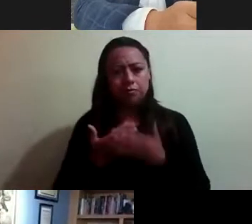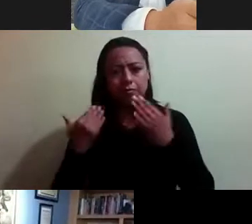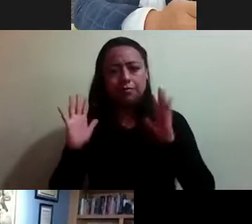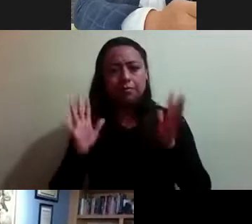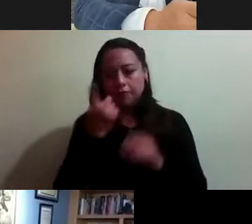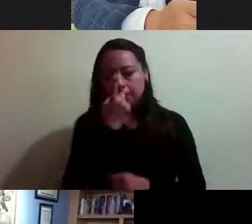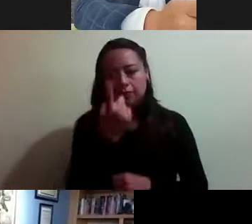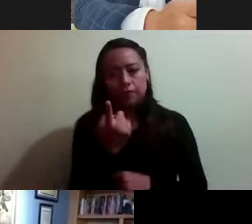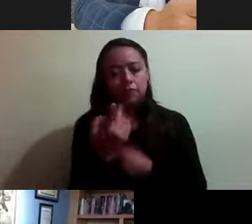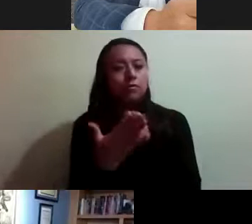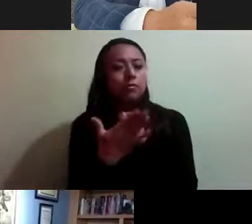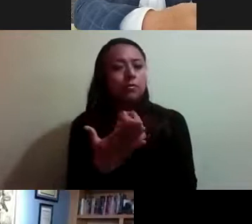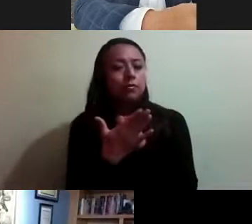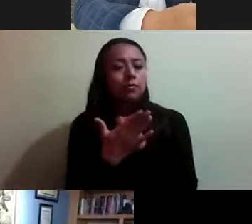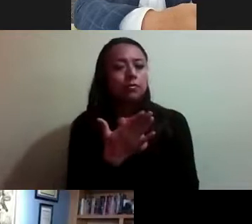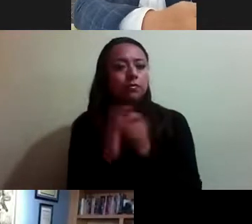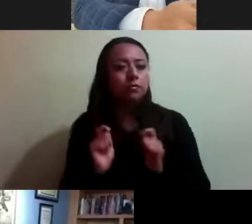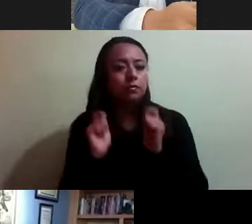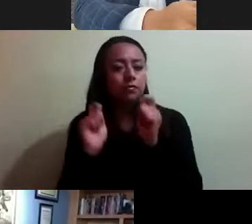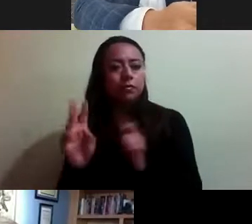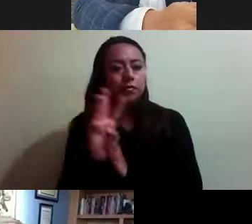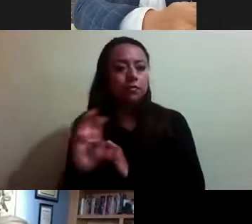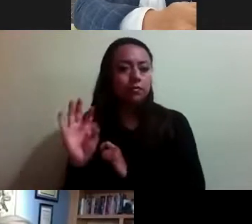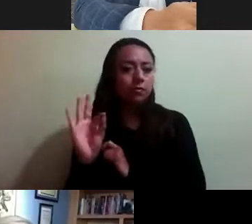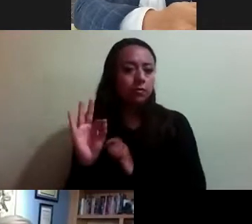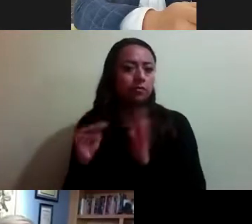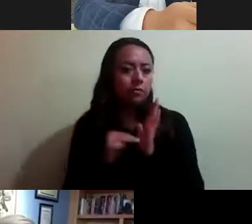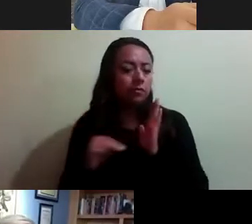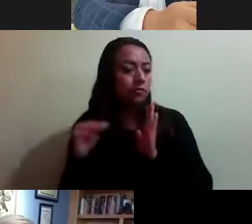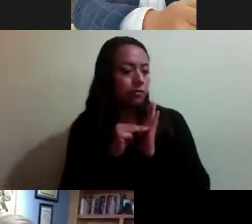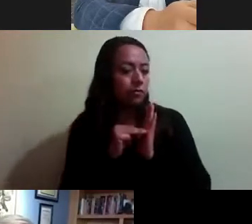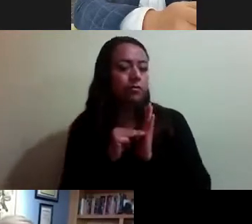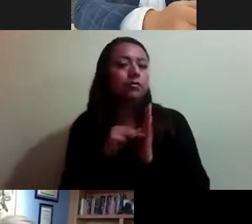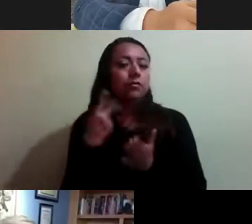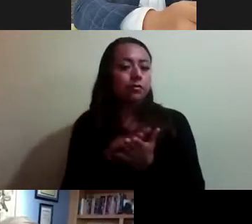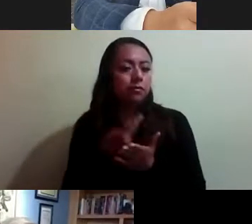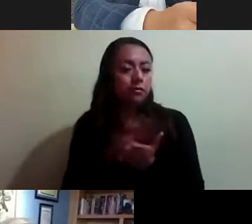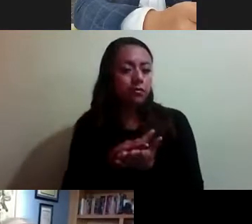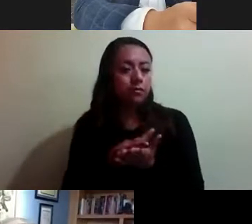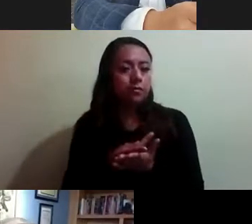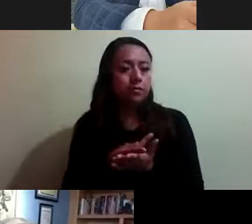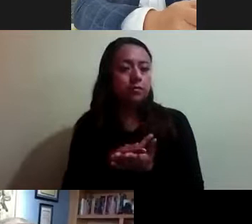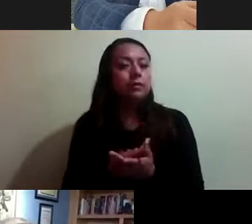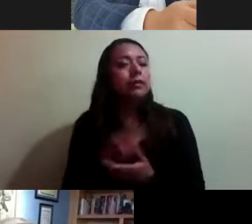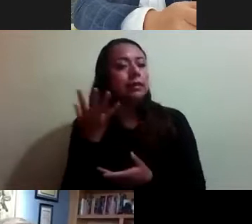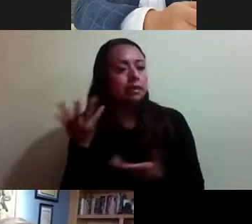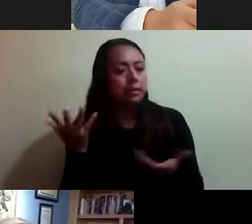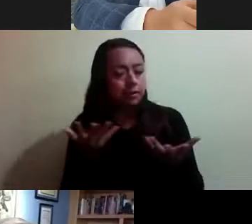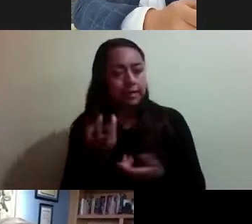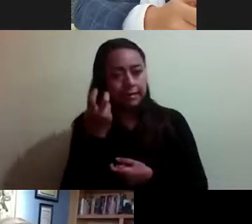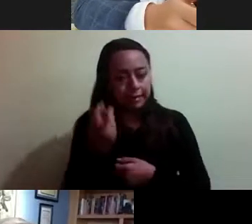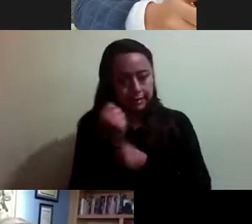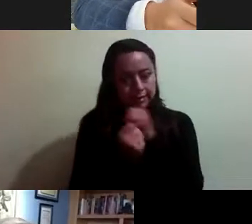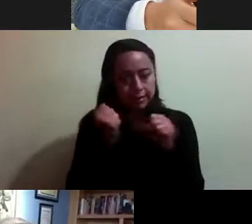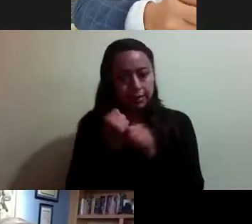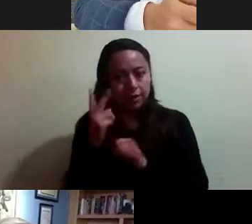van a entregar los 340 millones de pesos que se harán en este ejercicio 2020